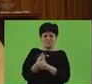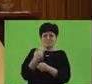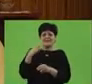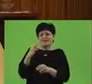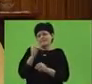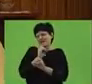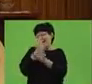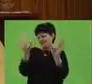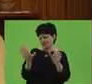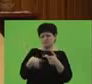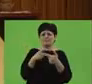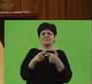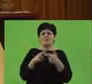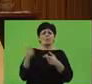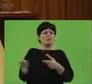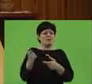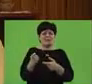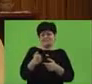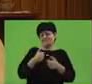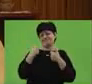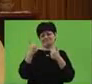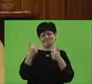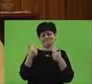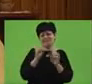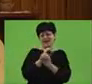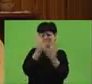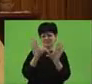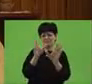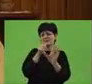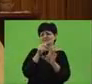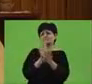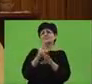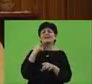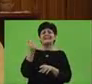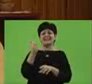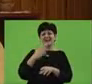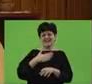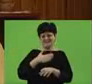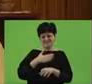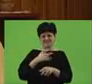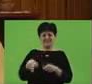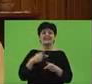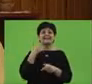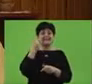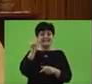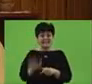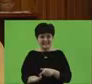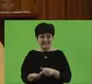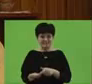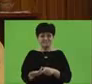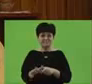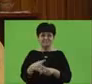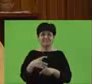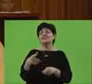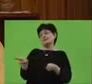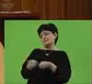Tengo un hijo maravilloso. Una nuera divina. Que es la hija que siempre quise tener. Tengo una nieta.